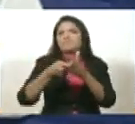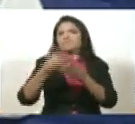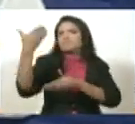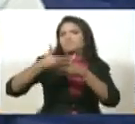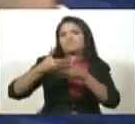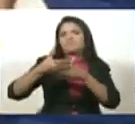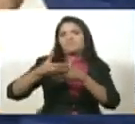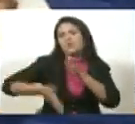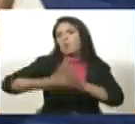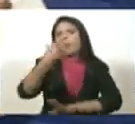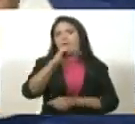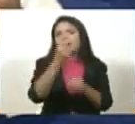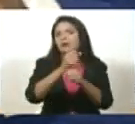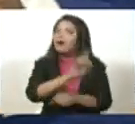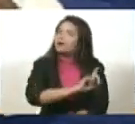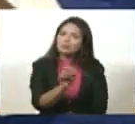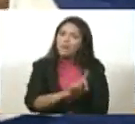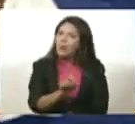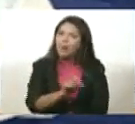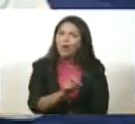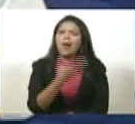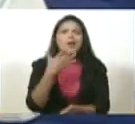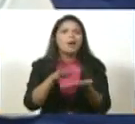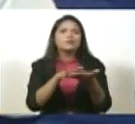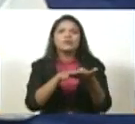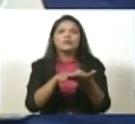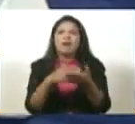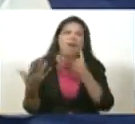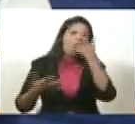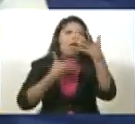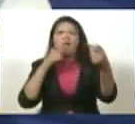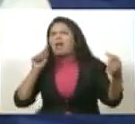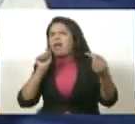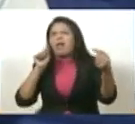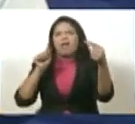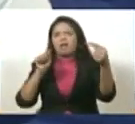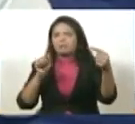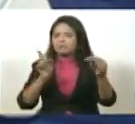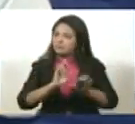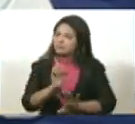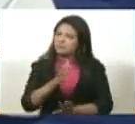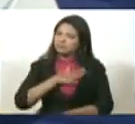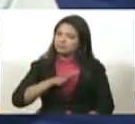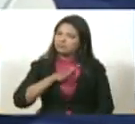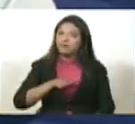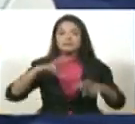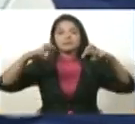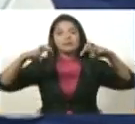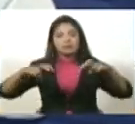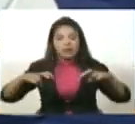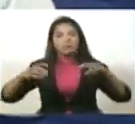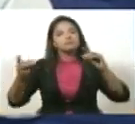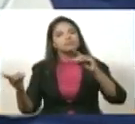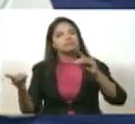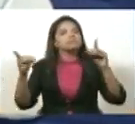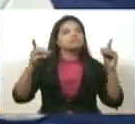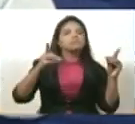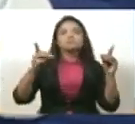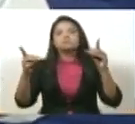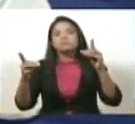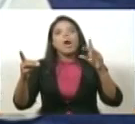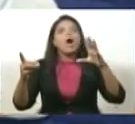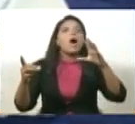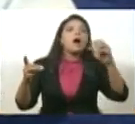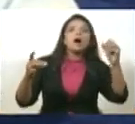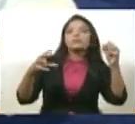nadie salga a trabajar. La solución no puede ser caernos a grito, a golpe. La solución es sentarnos en la mesa, a dialogar, a